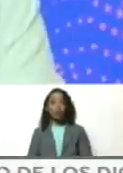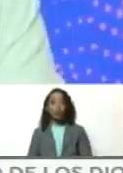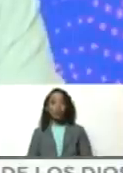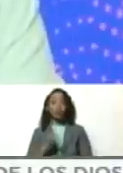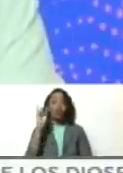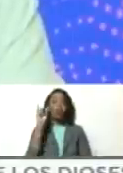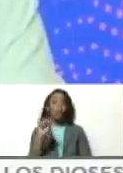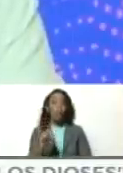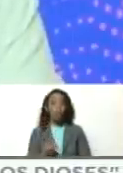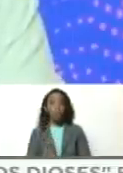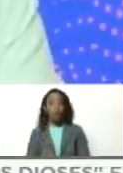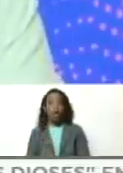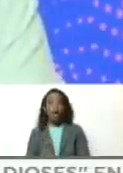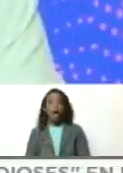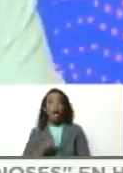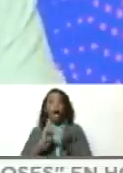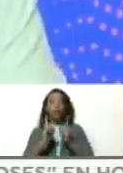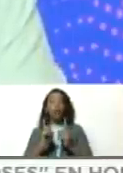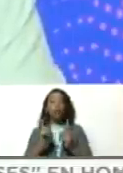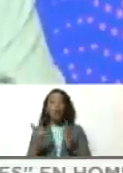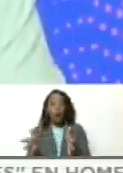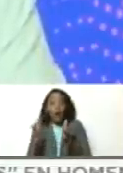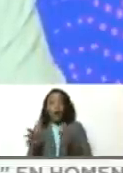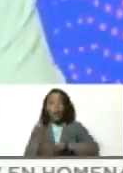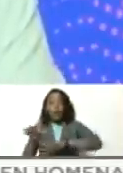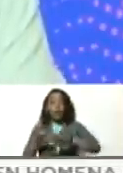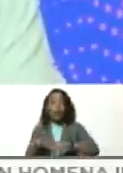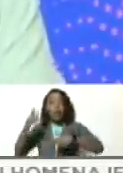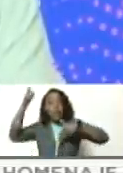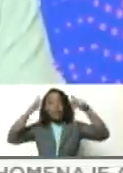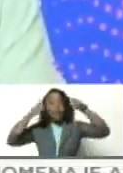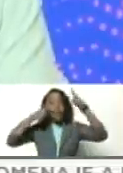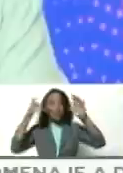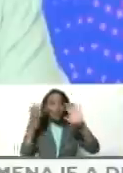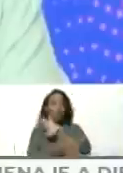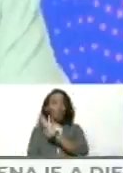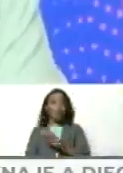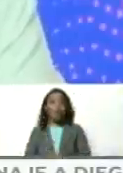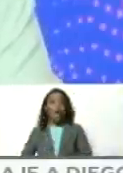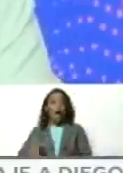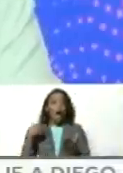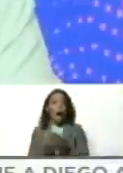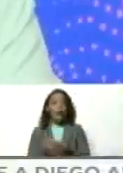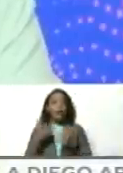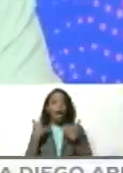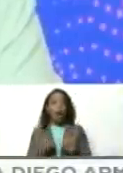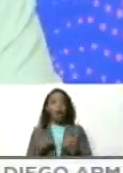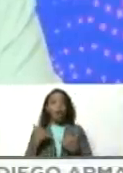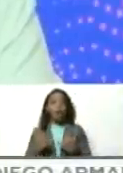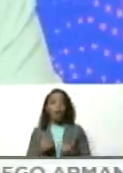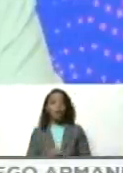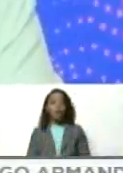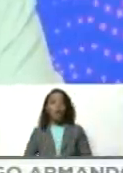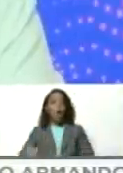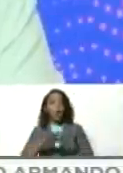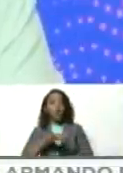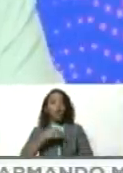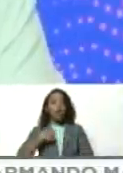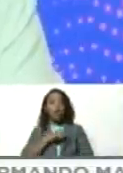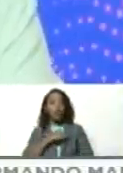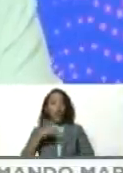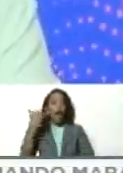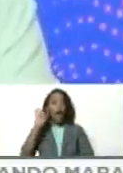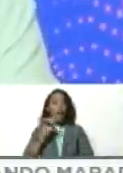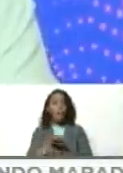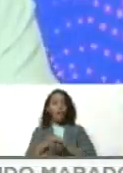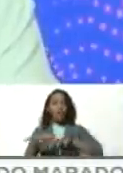Inclusive ganaron algunos municipios que eran chavistas hasta ahorita, donde nosotros tenemos